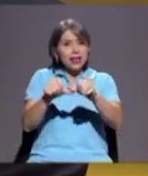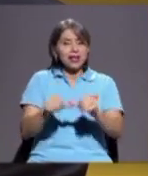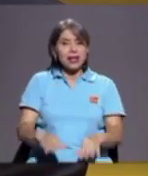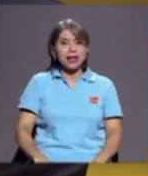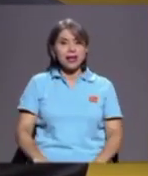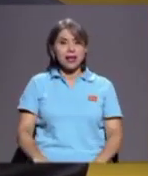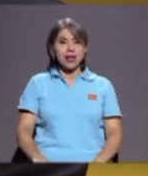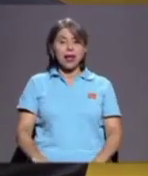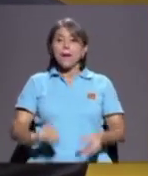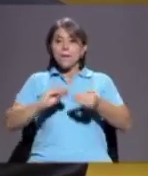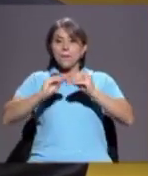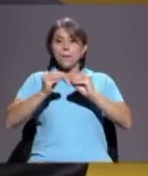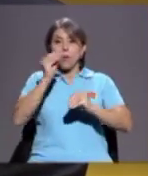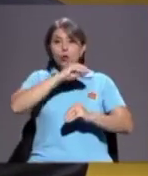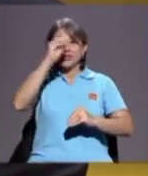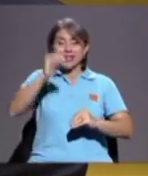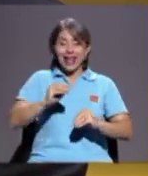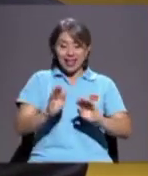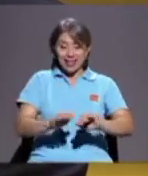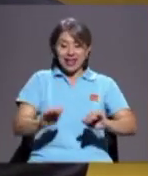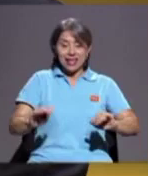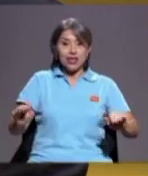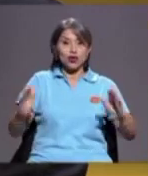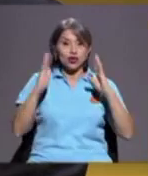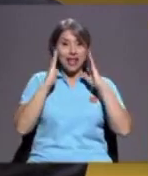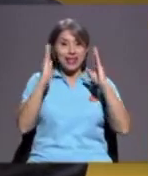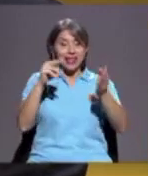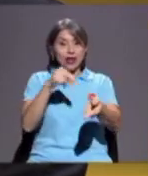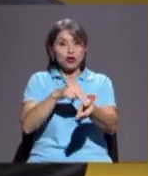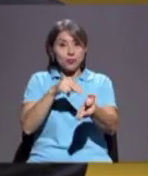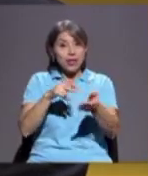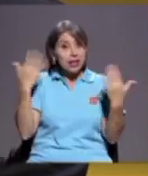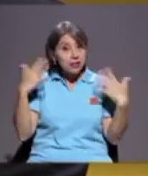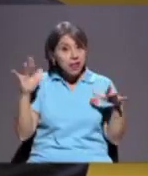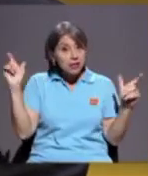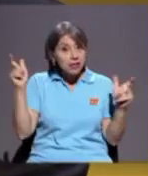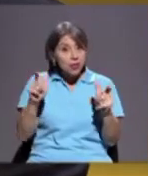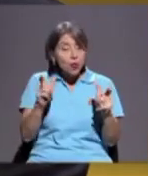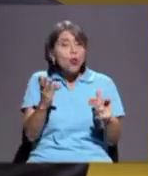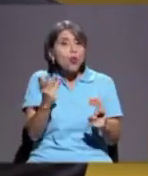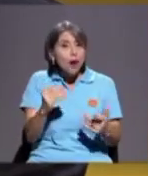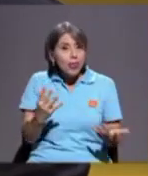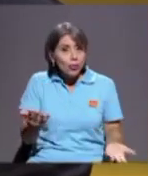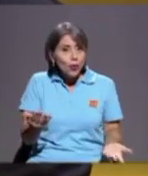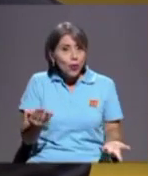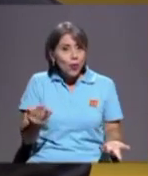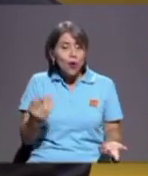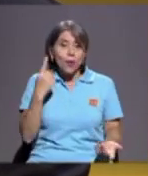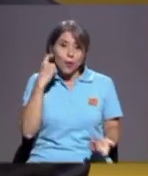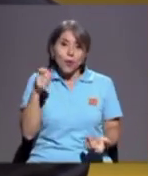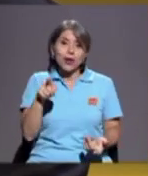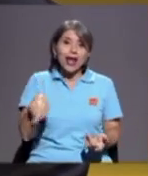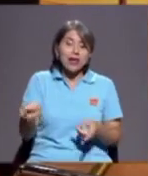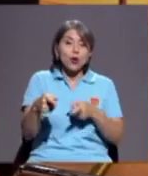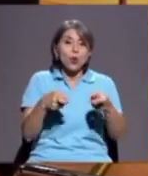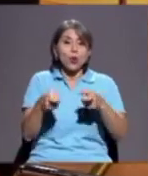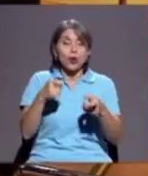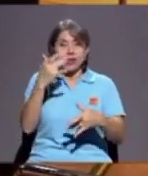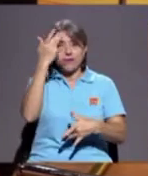de niños que atienden en los hospitales, ¿verdad? A raíz de control de ciertas enfermedades,